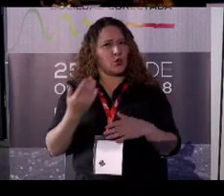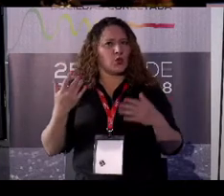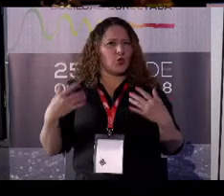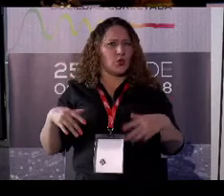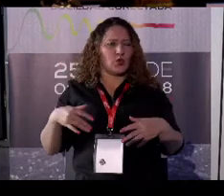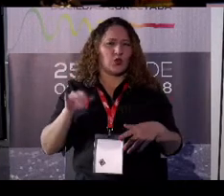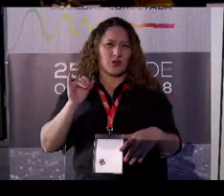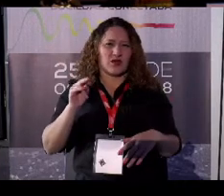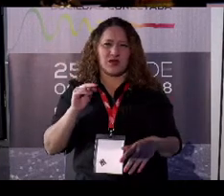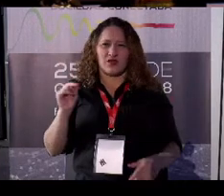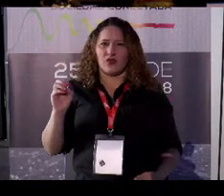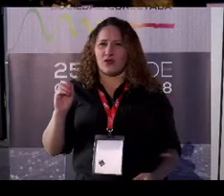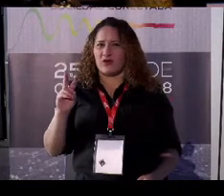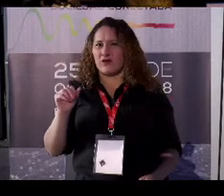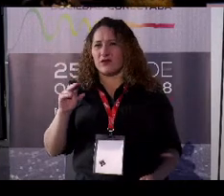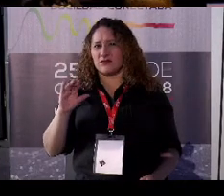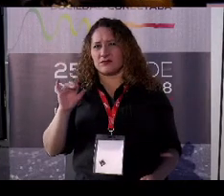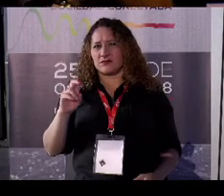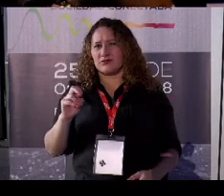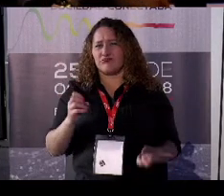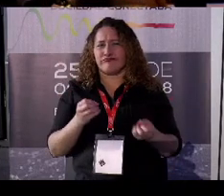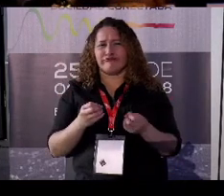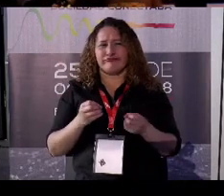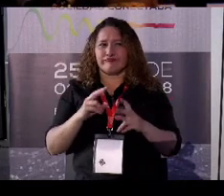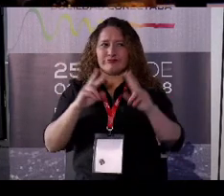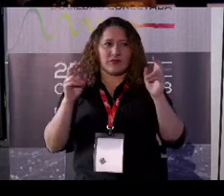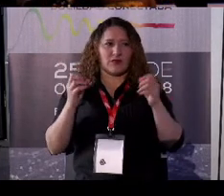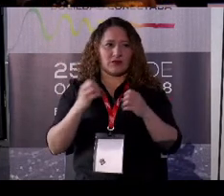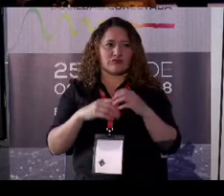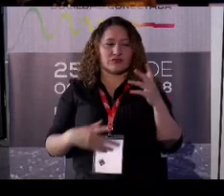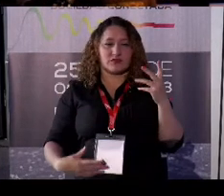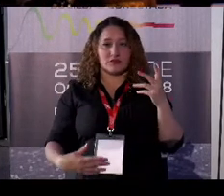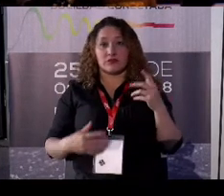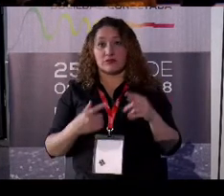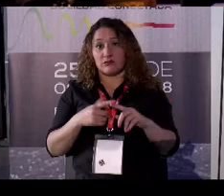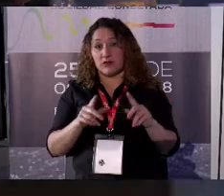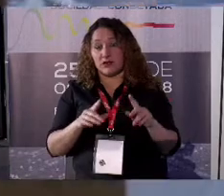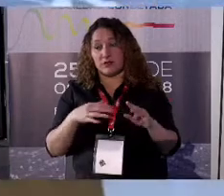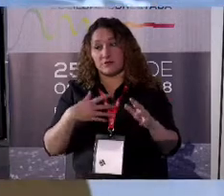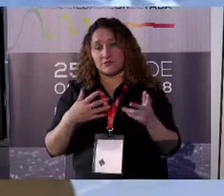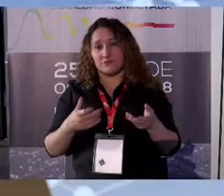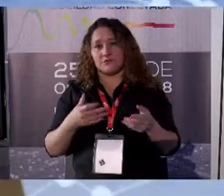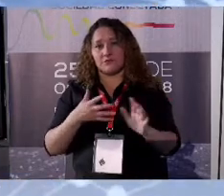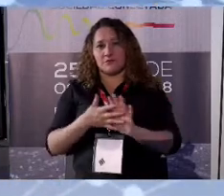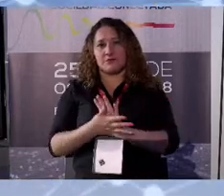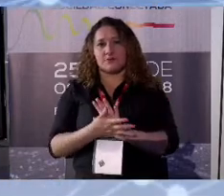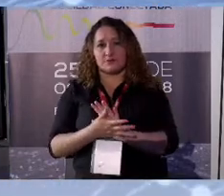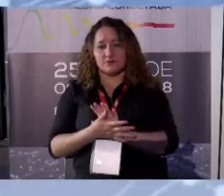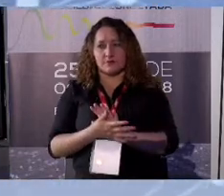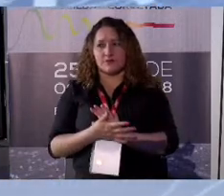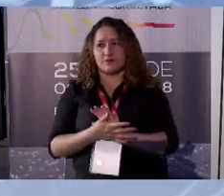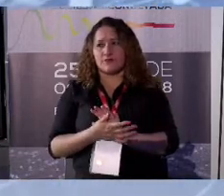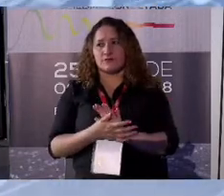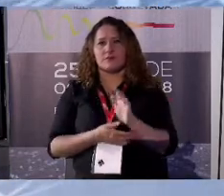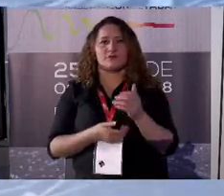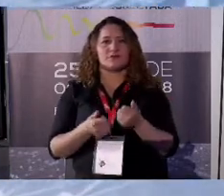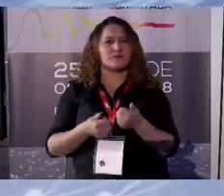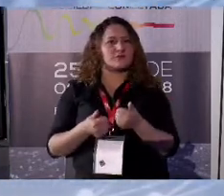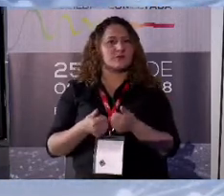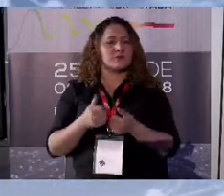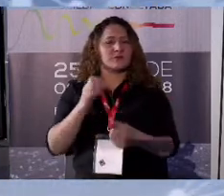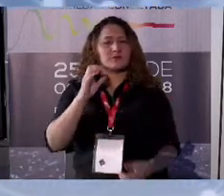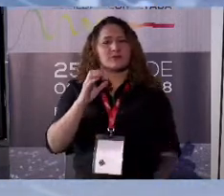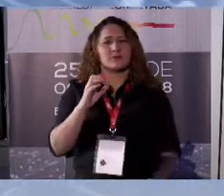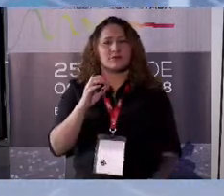voy a evadirlo aquí, pero el uso compartido del espectro, quiero mencionar la banda que se conoce como